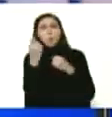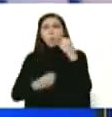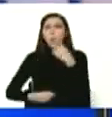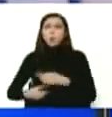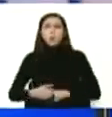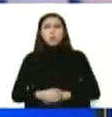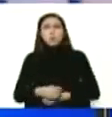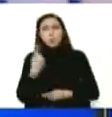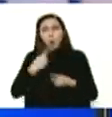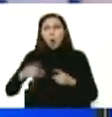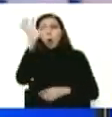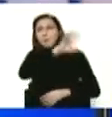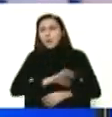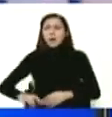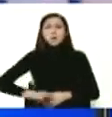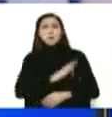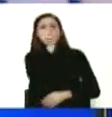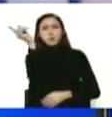Es una empresa